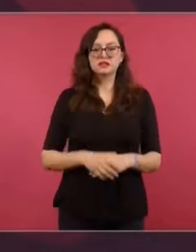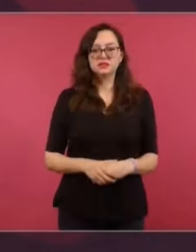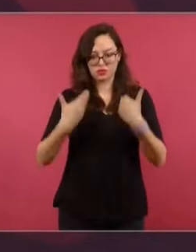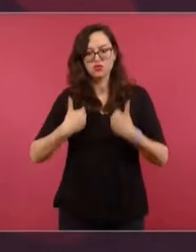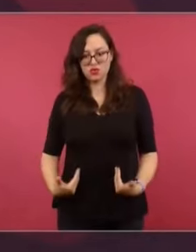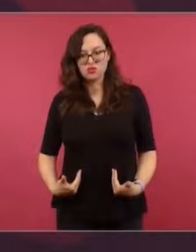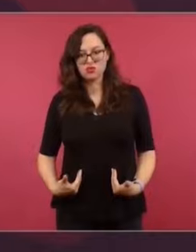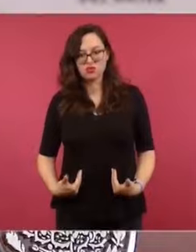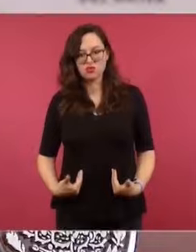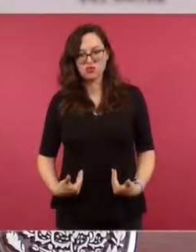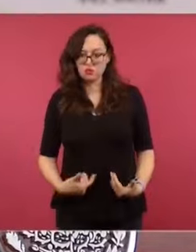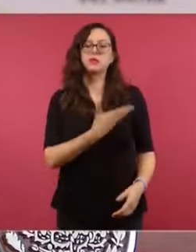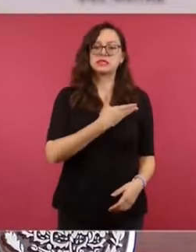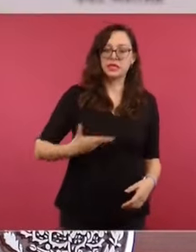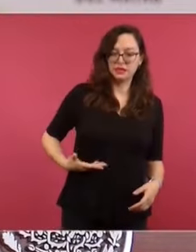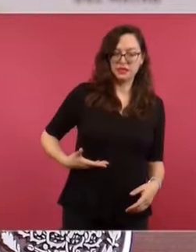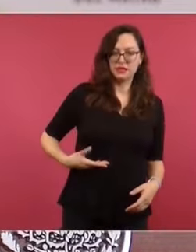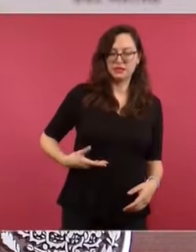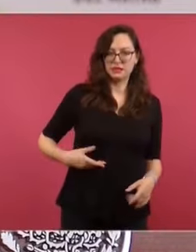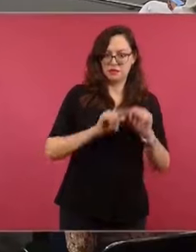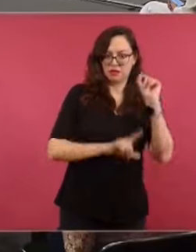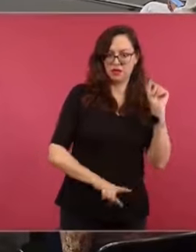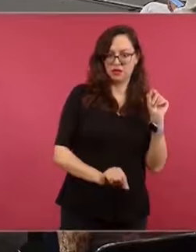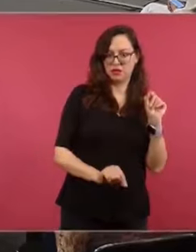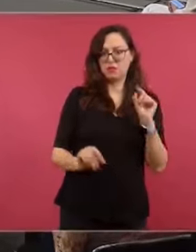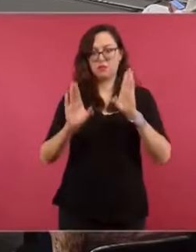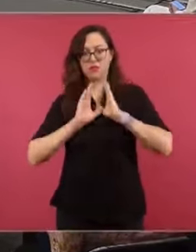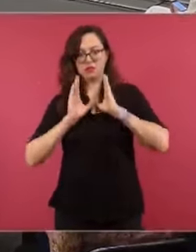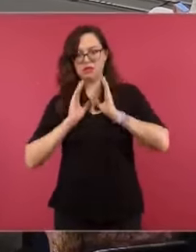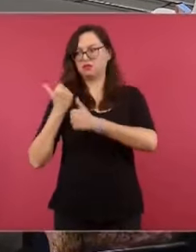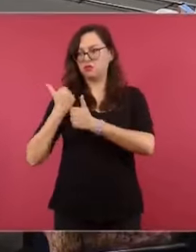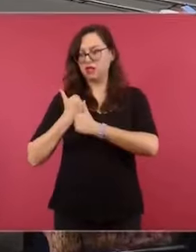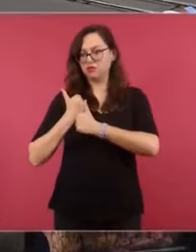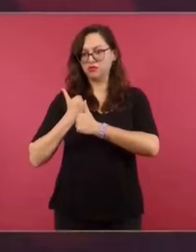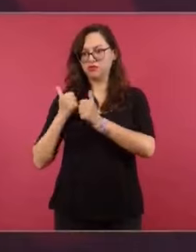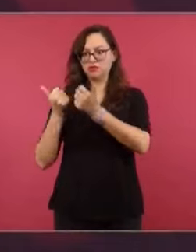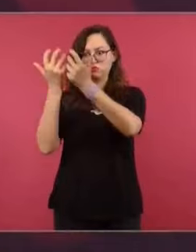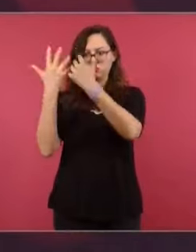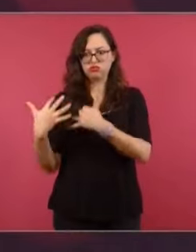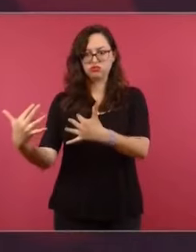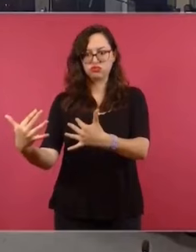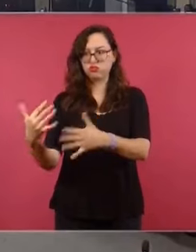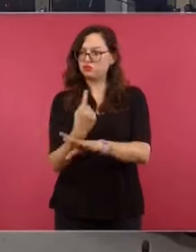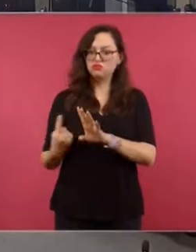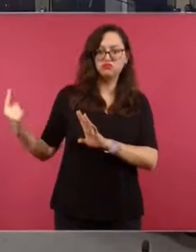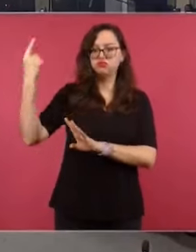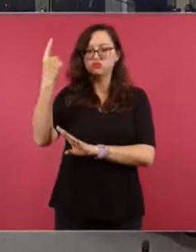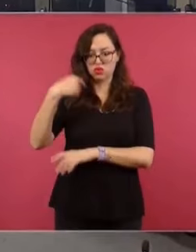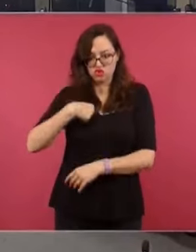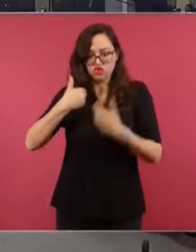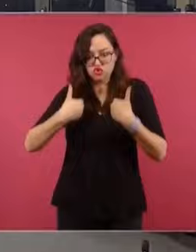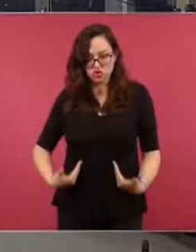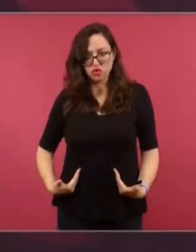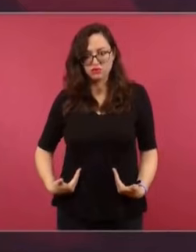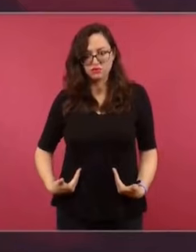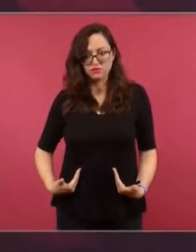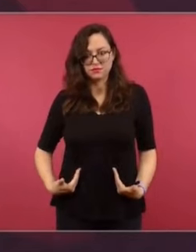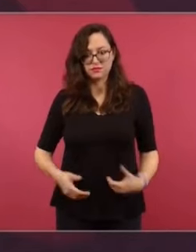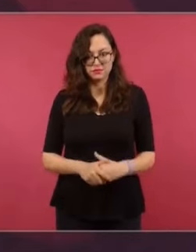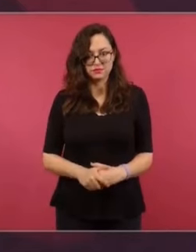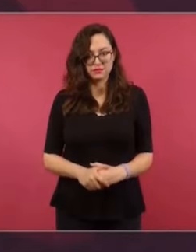además de presidente de m y este no me gustaría que este el general se lo digo con